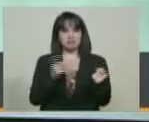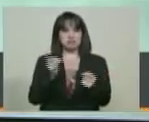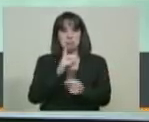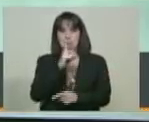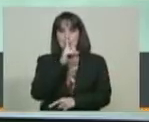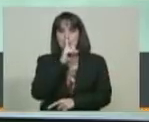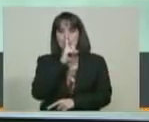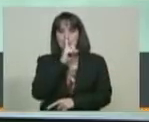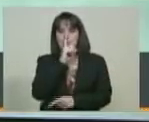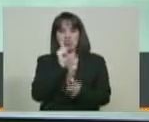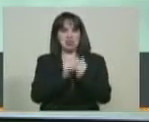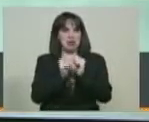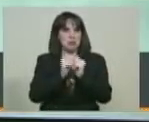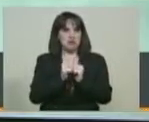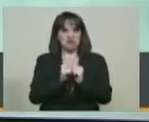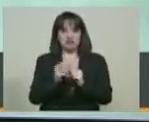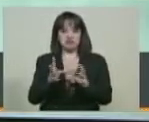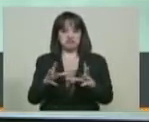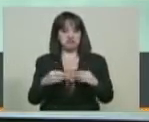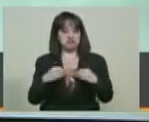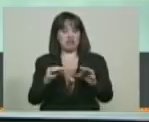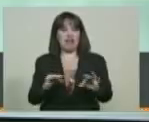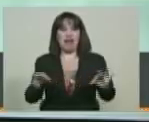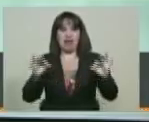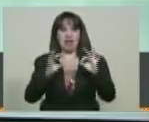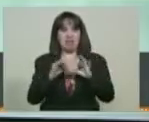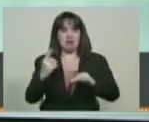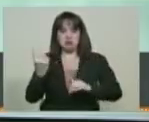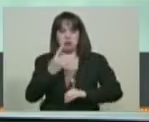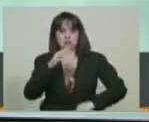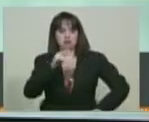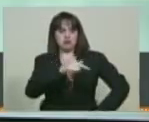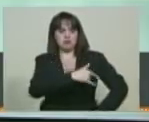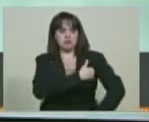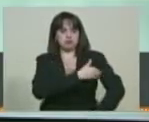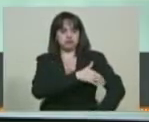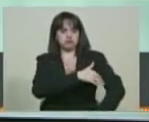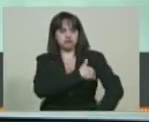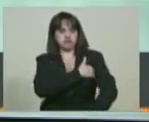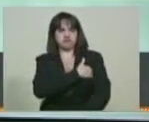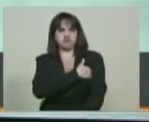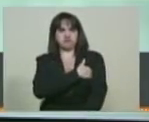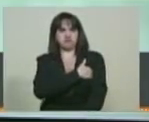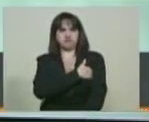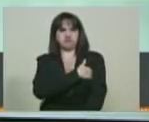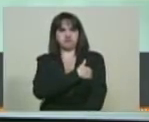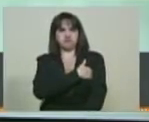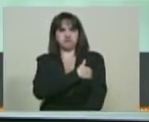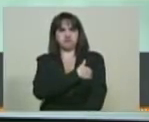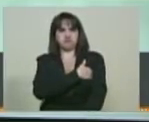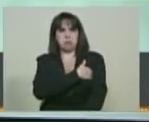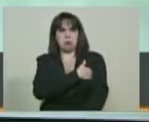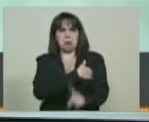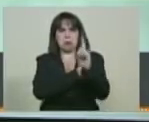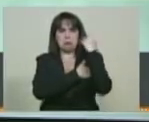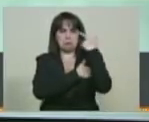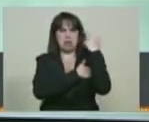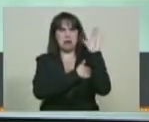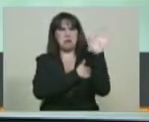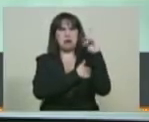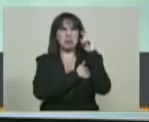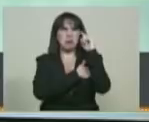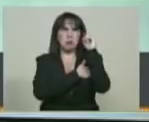No practica deporte, solo tiene un libro aquí. No me acuerdo cómo es que llamaban esos libros,